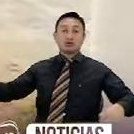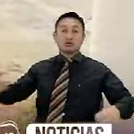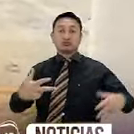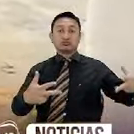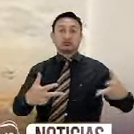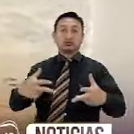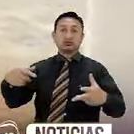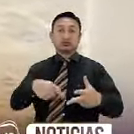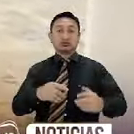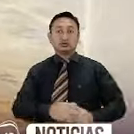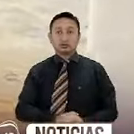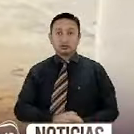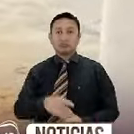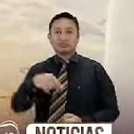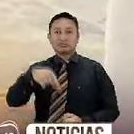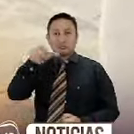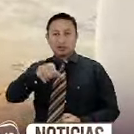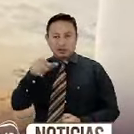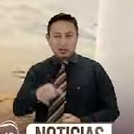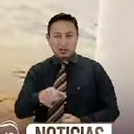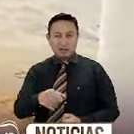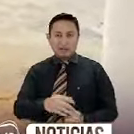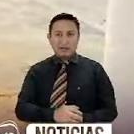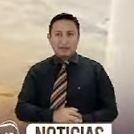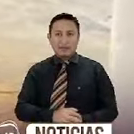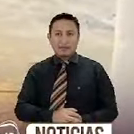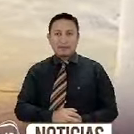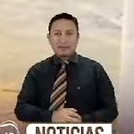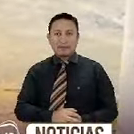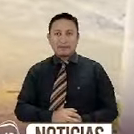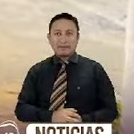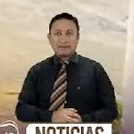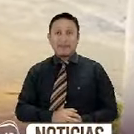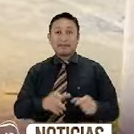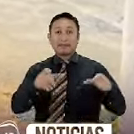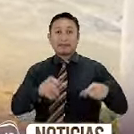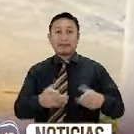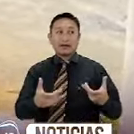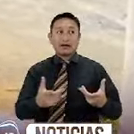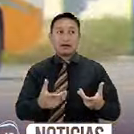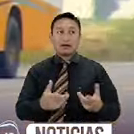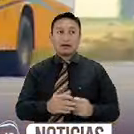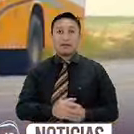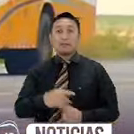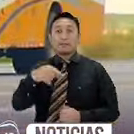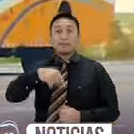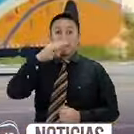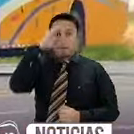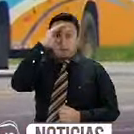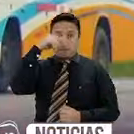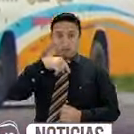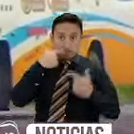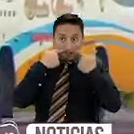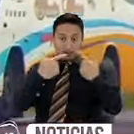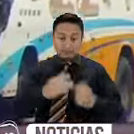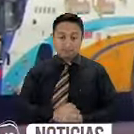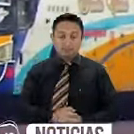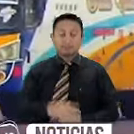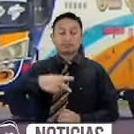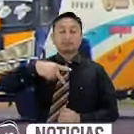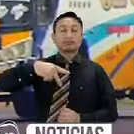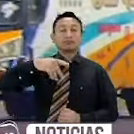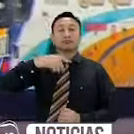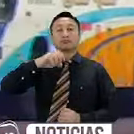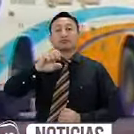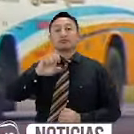a como acosar a la gente. Entonces, en ese momento deben de aunque sea haber una seguridad aquí. Es en lo que es sector de Petrillo, inclusive